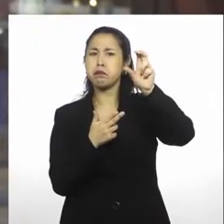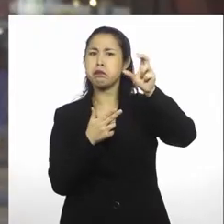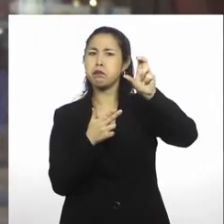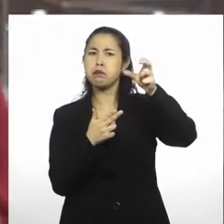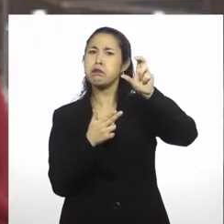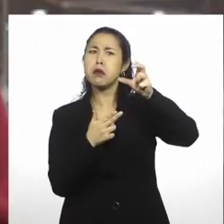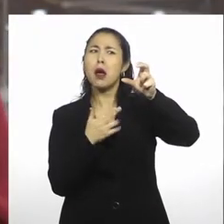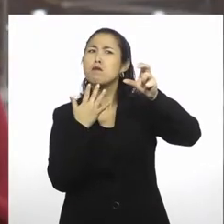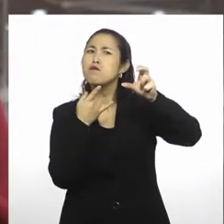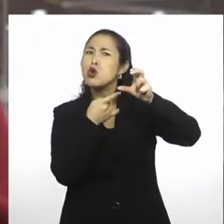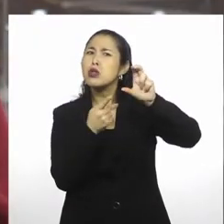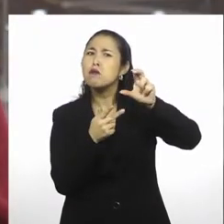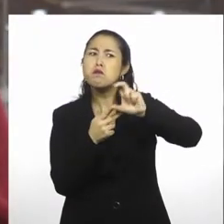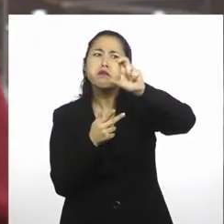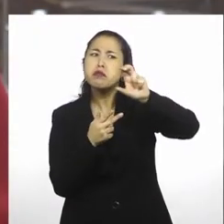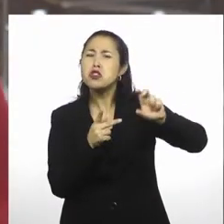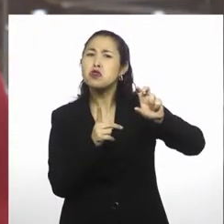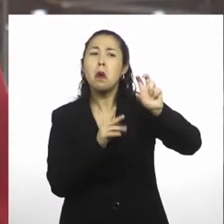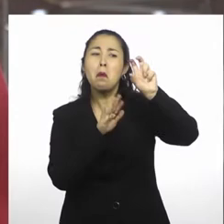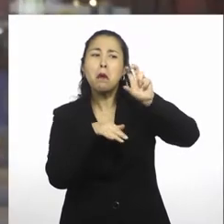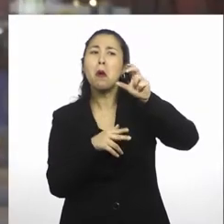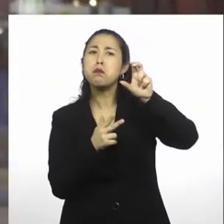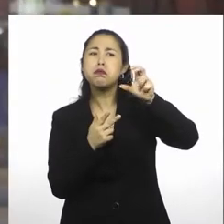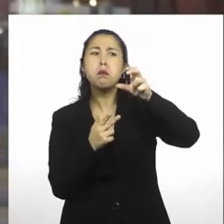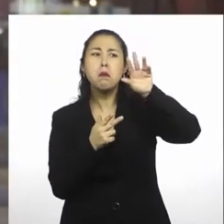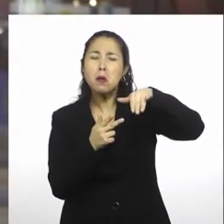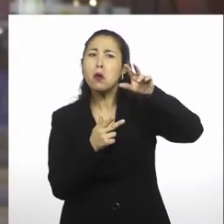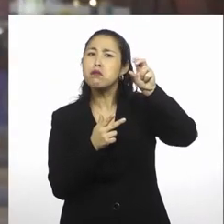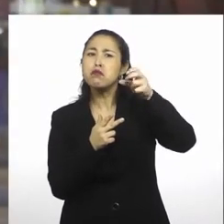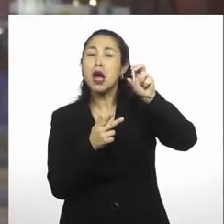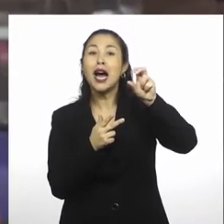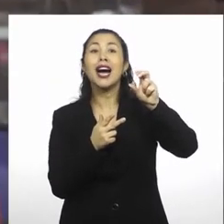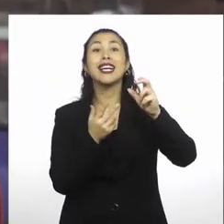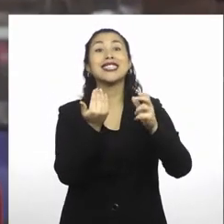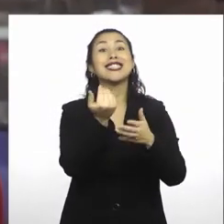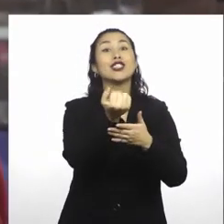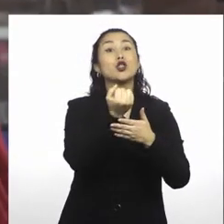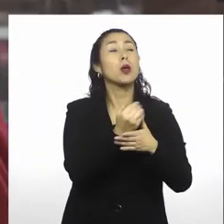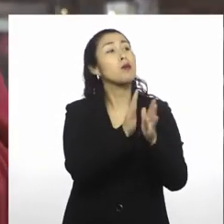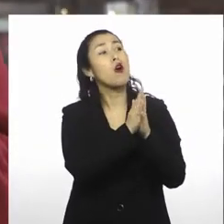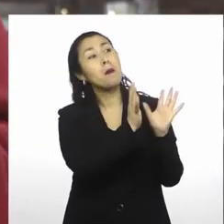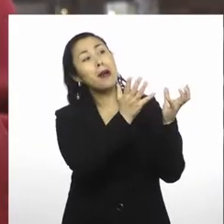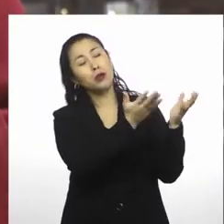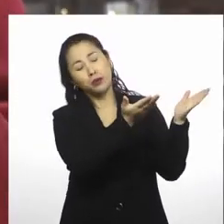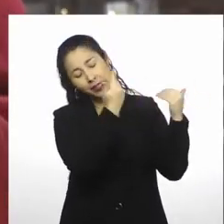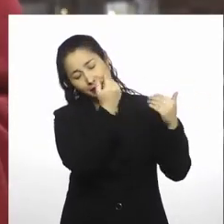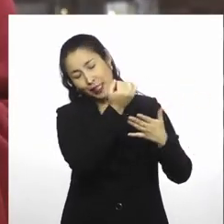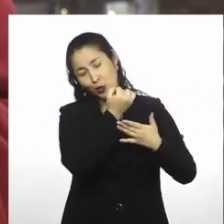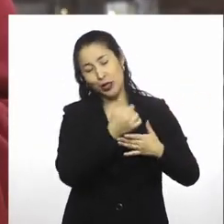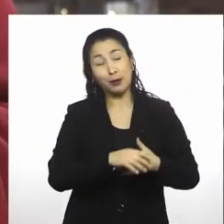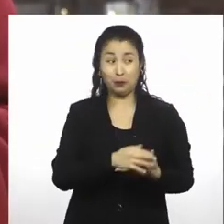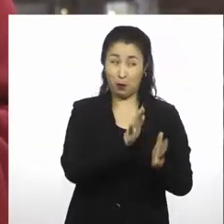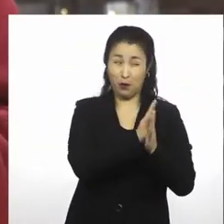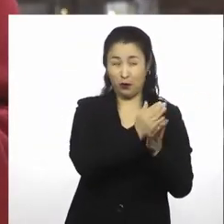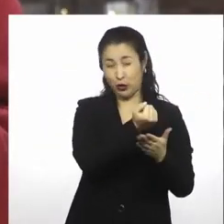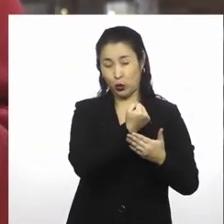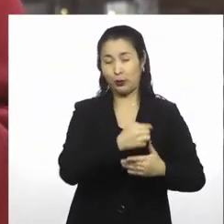por qué. Para eso voy a necesitar un poco de ayuda. Así que, manos, por favor, ¿me podrías ayudar?